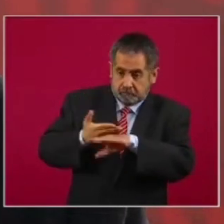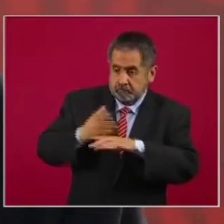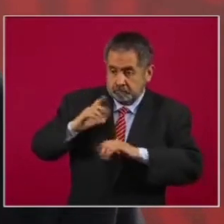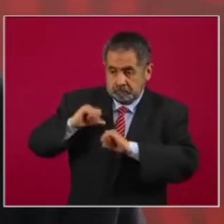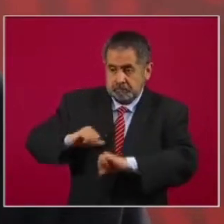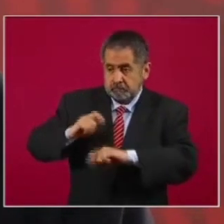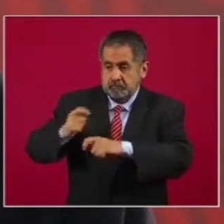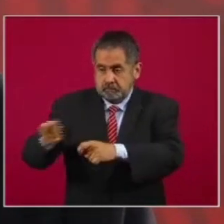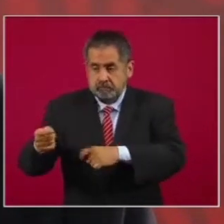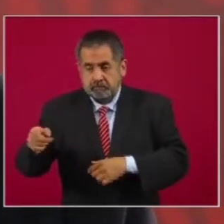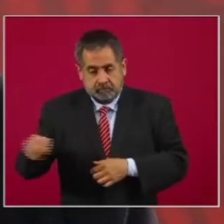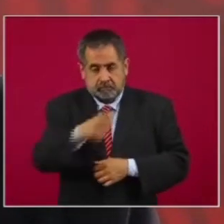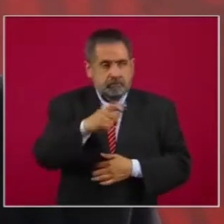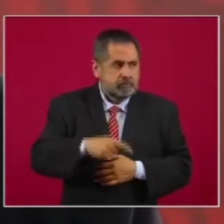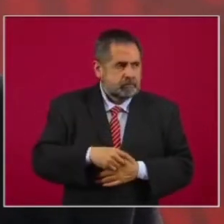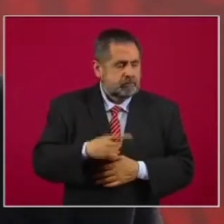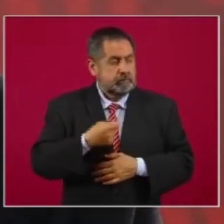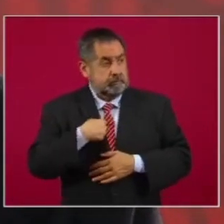hay que ayudar.